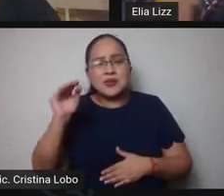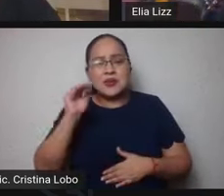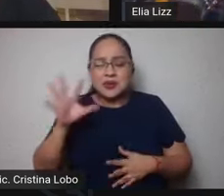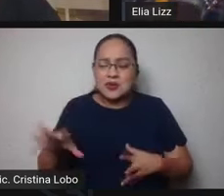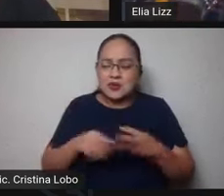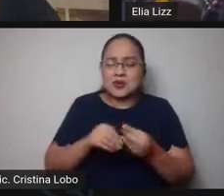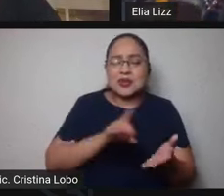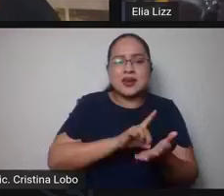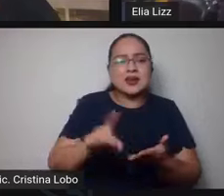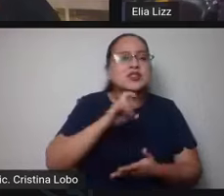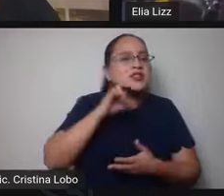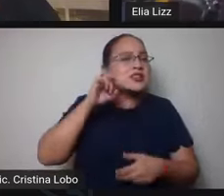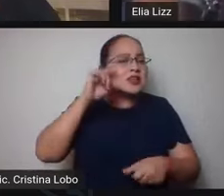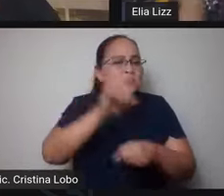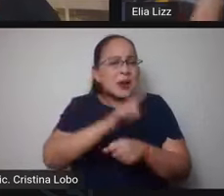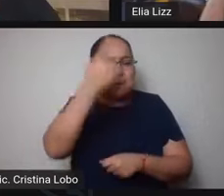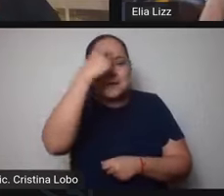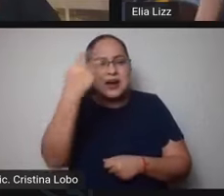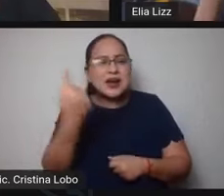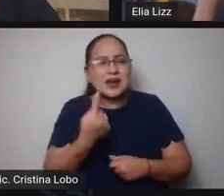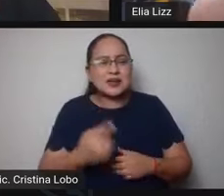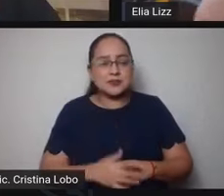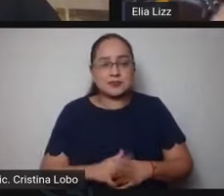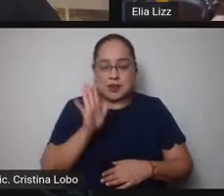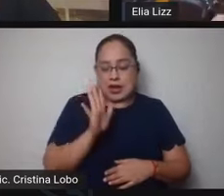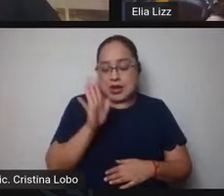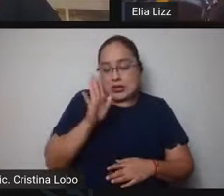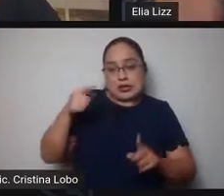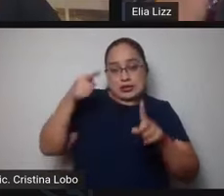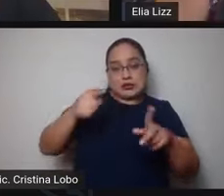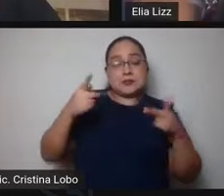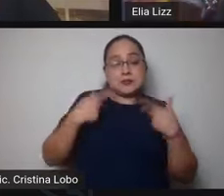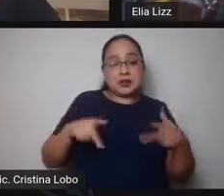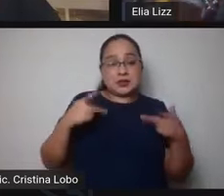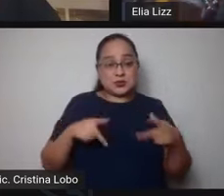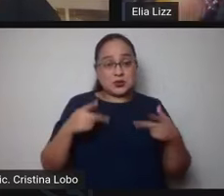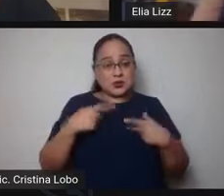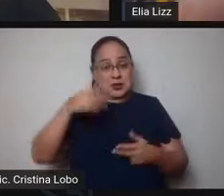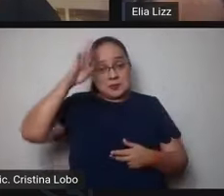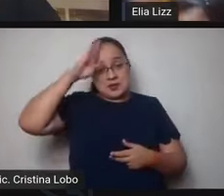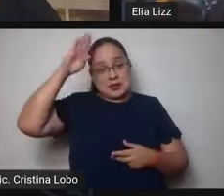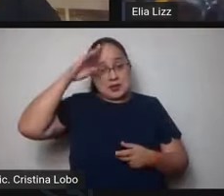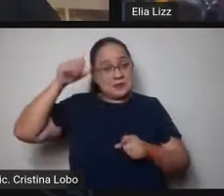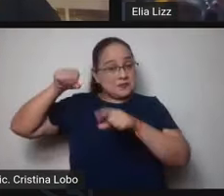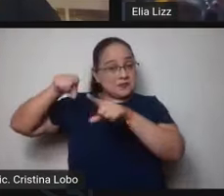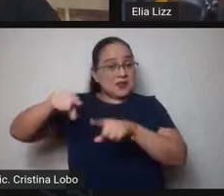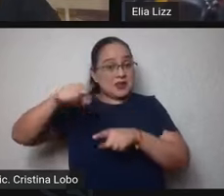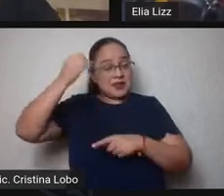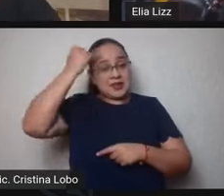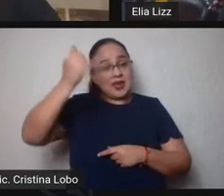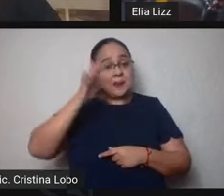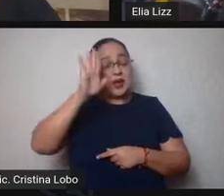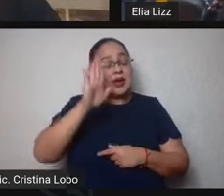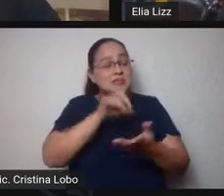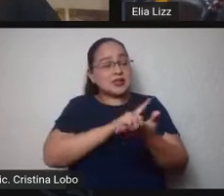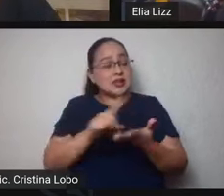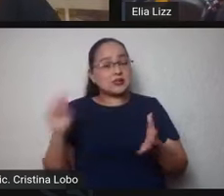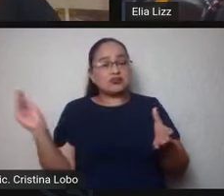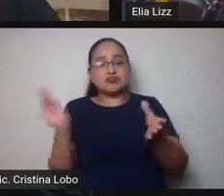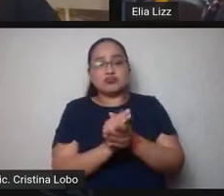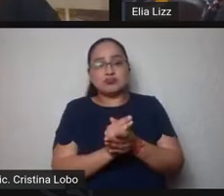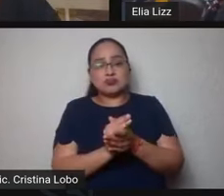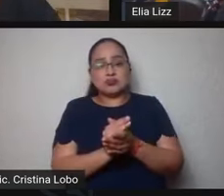sexual? O sea, esa yo creo que sería la lógica de las personas, ¿no? Y entonces se invisibiliza. Pues nada más de